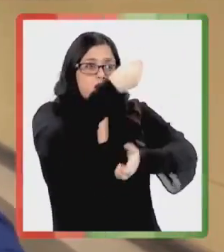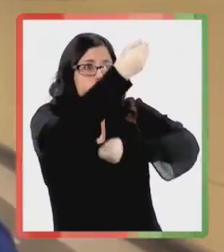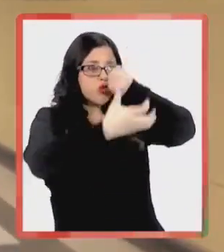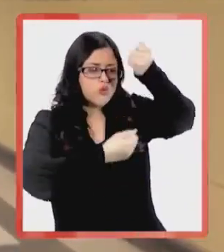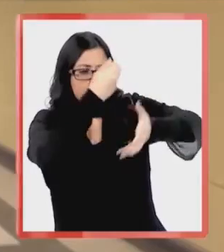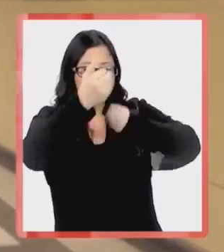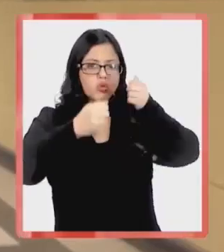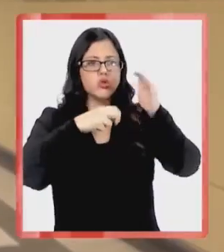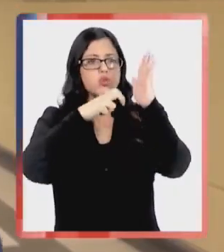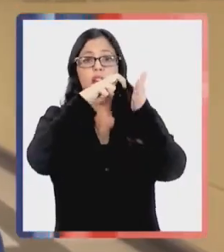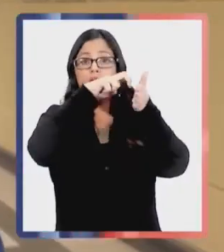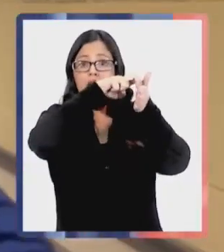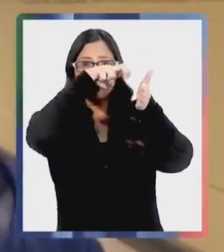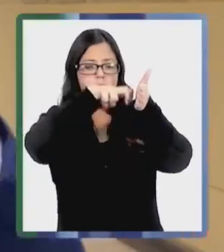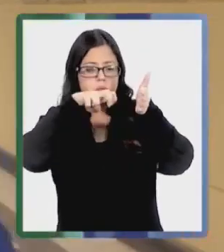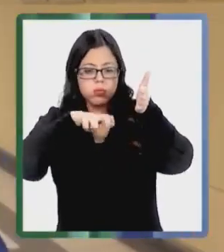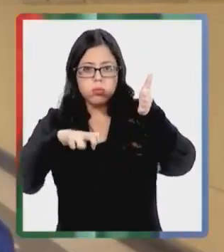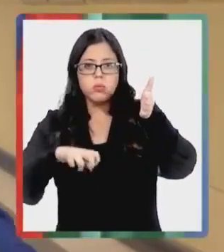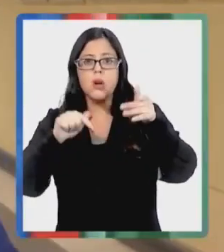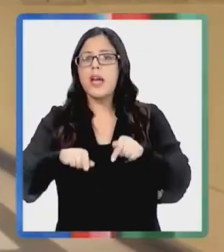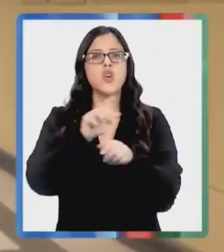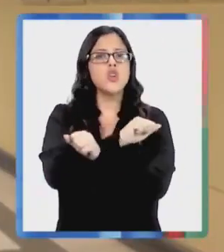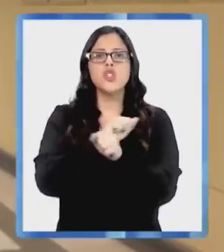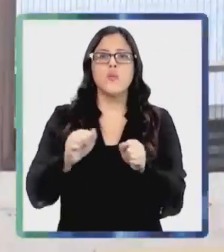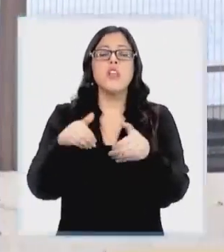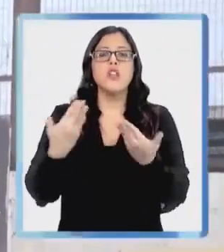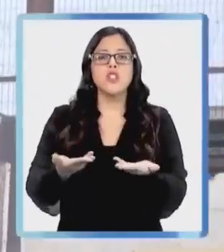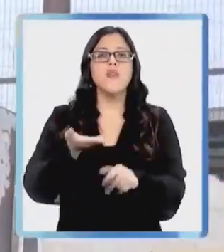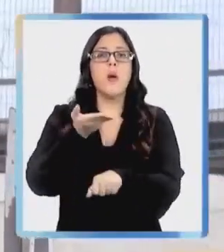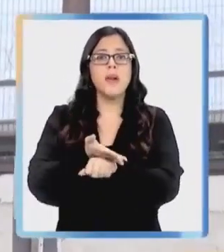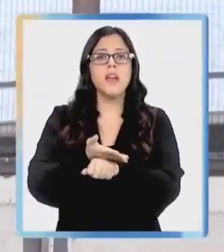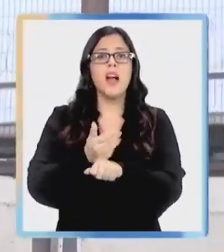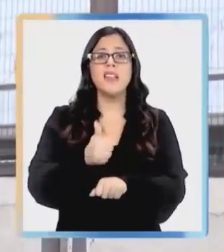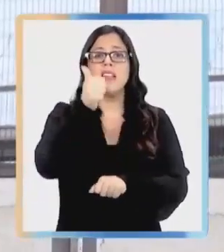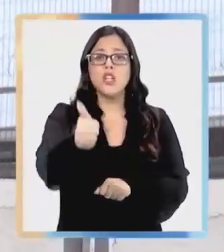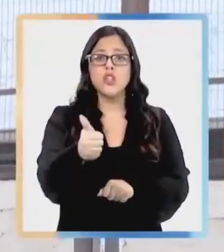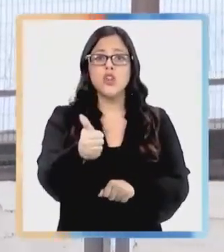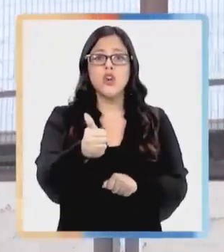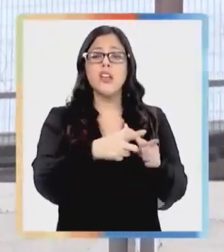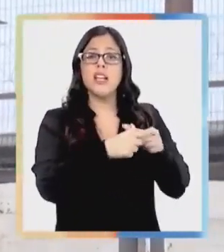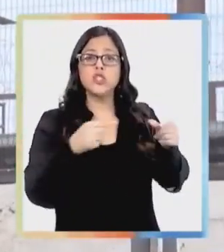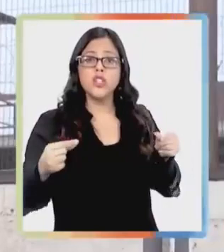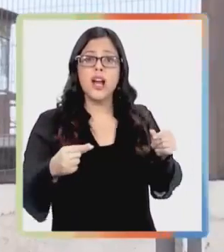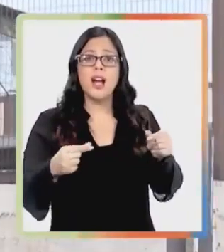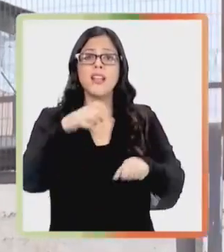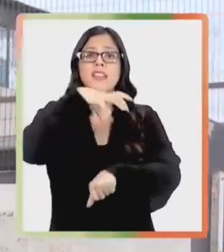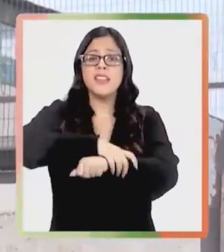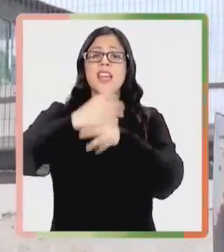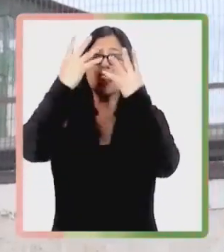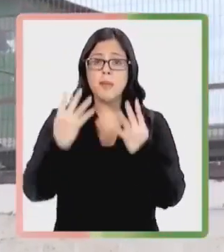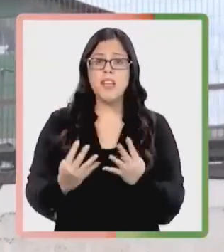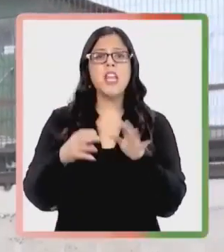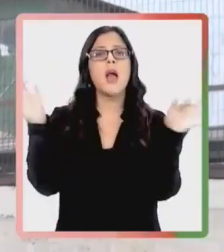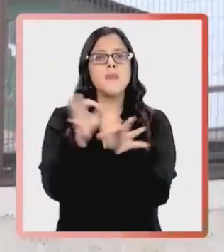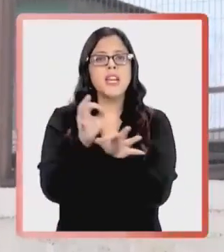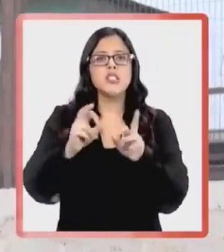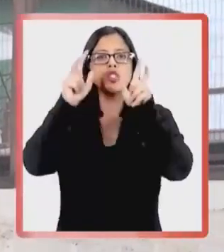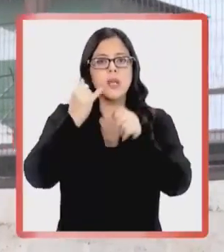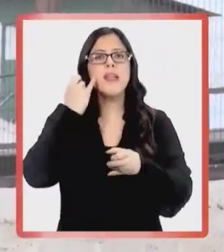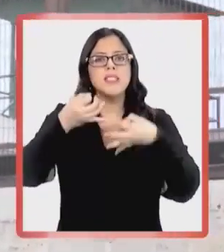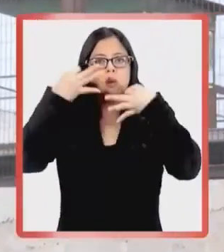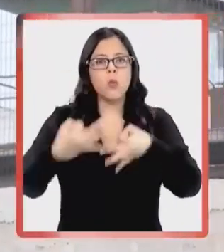director nacional de gendarmería para que dé explicaciones de una vez por todas con lo que pasa con la inseguridad las cárceles nos damos cuenta de la situación precaria